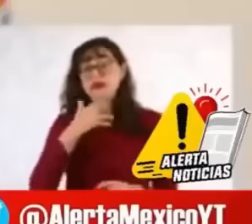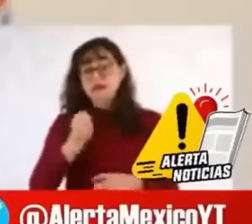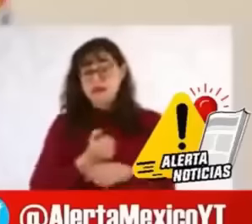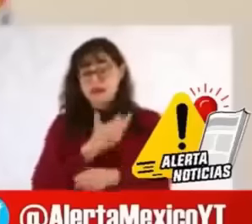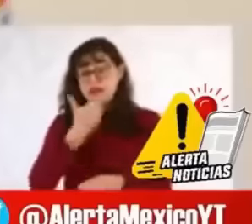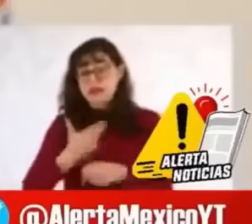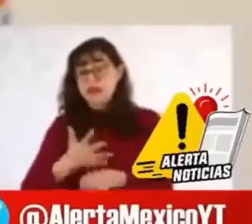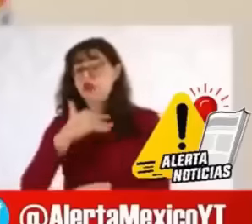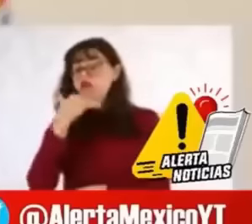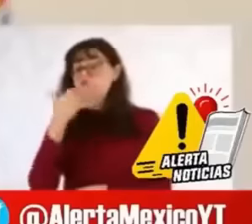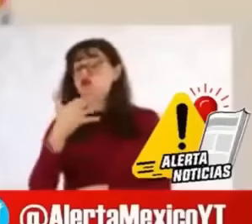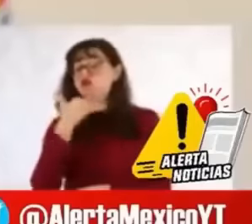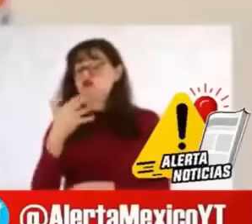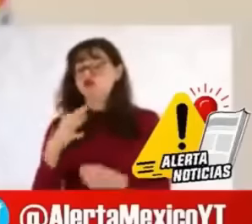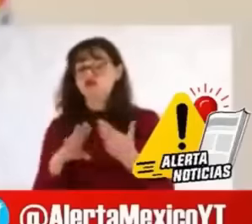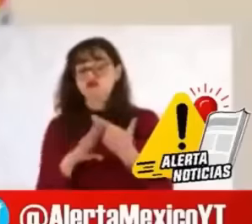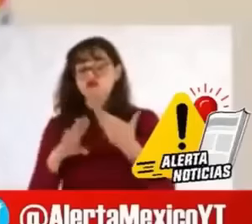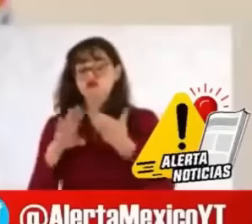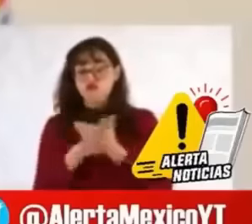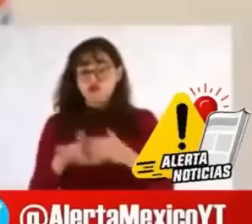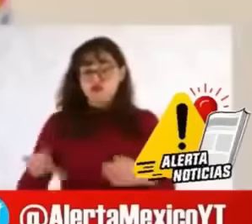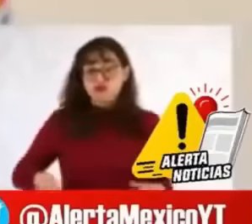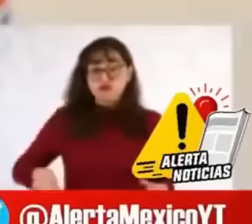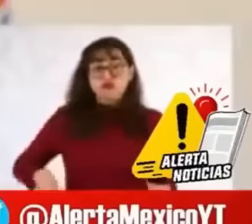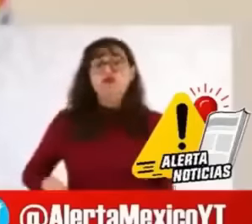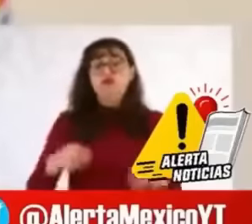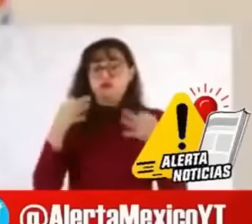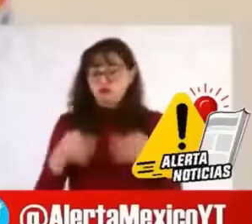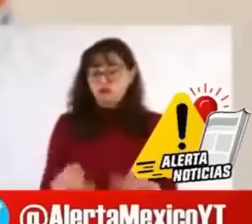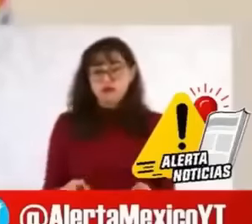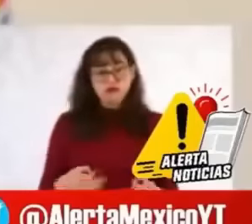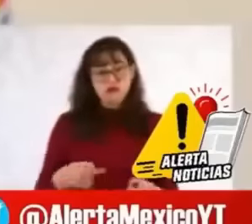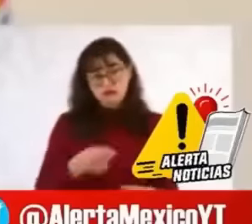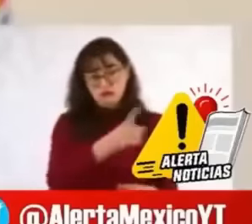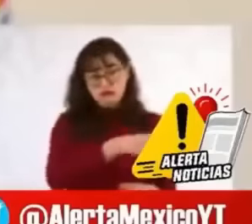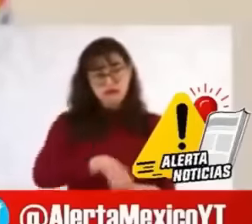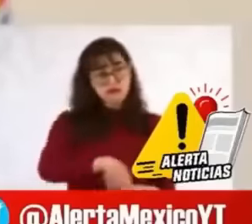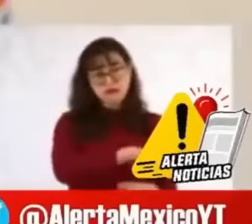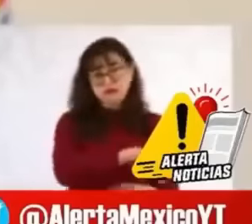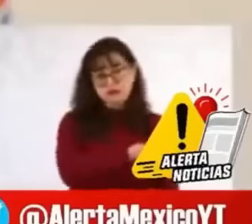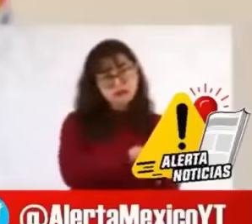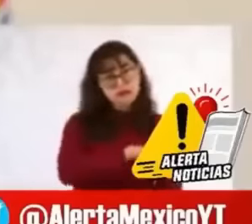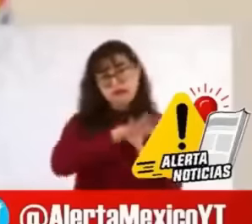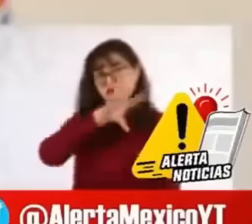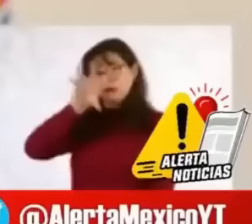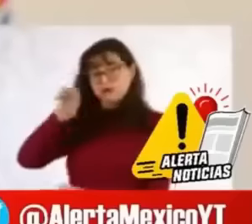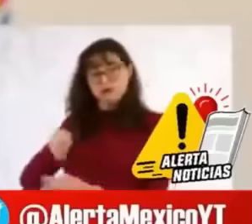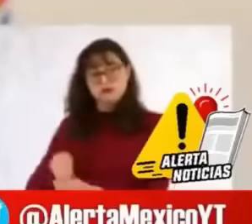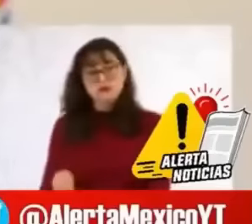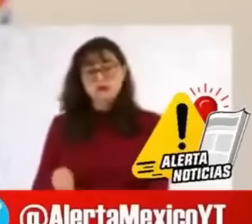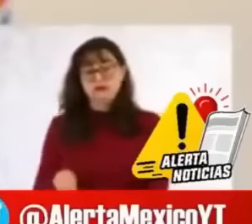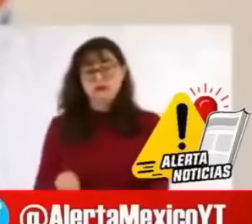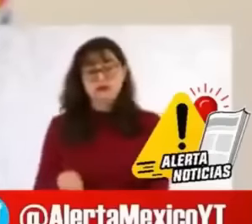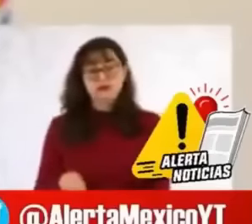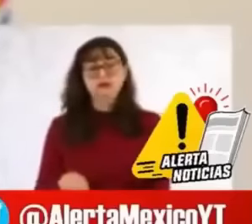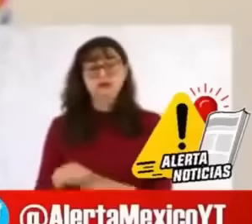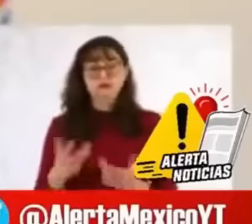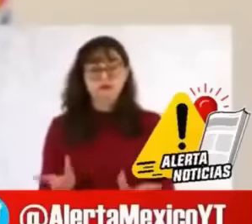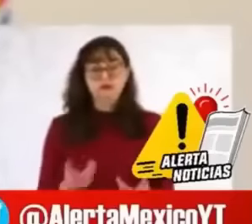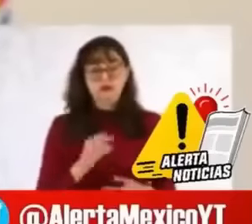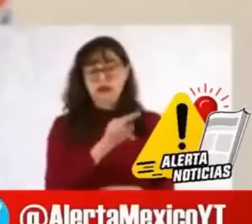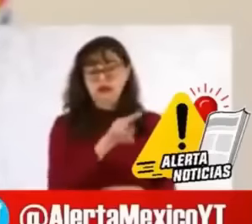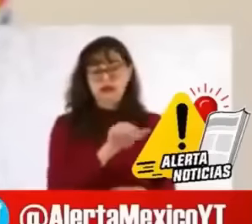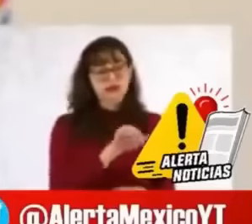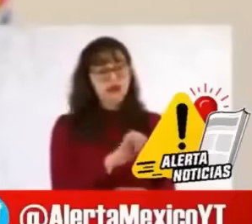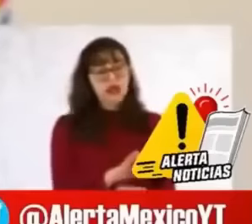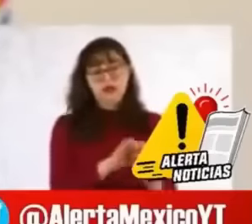de Buen Gobierno, y se mantienen los criterios que formalmente constituyeron